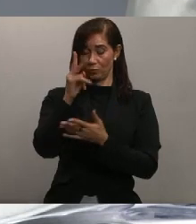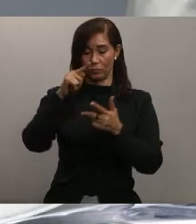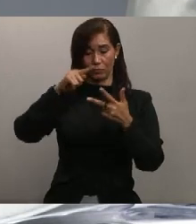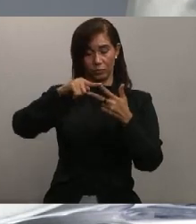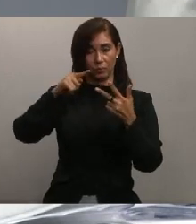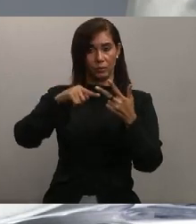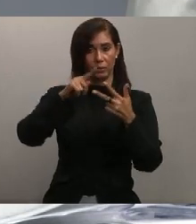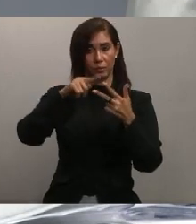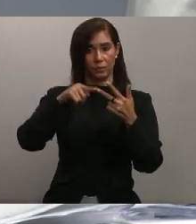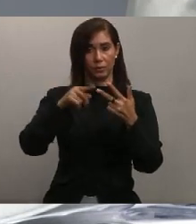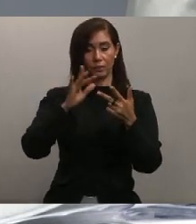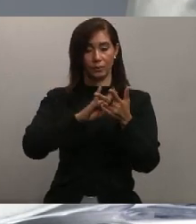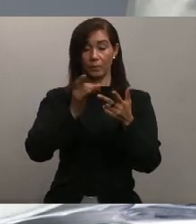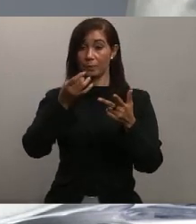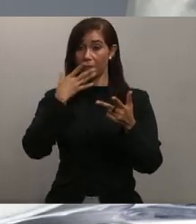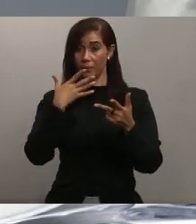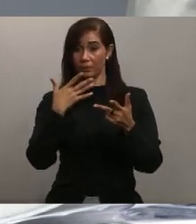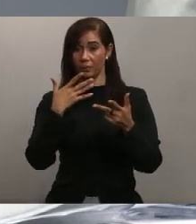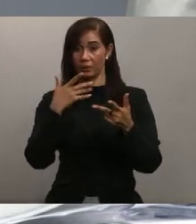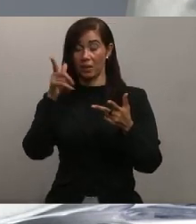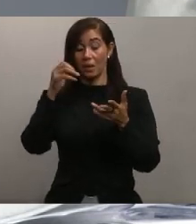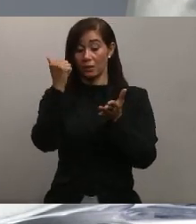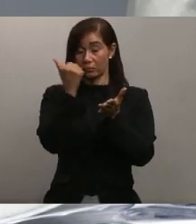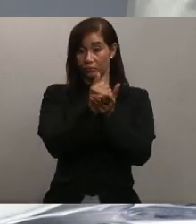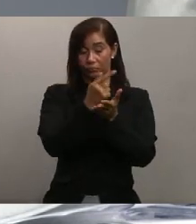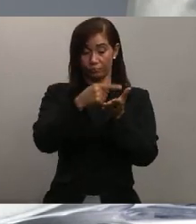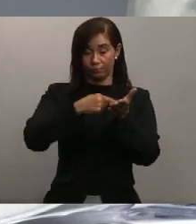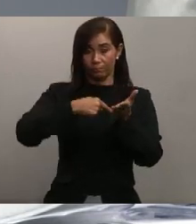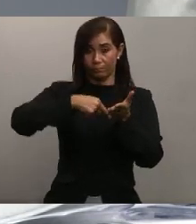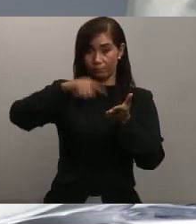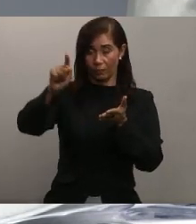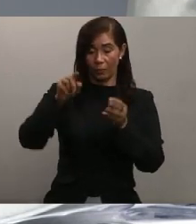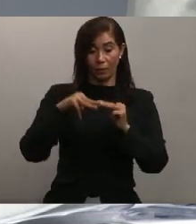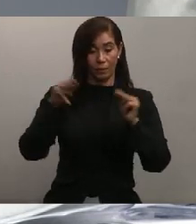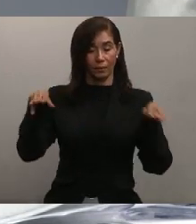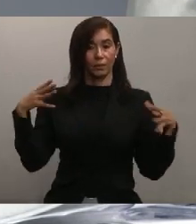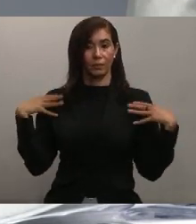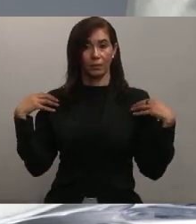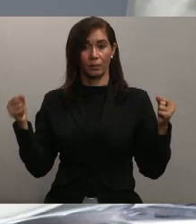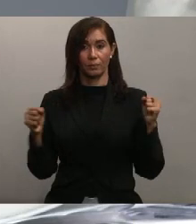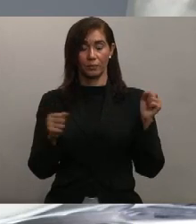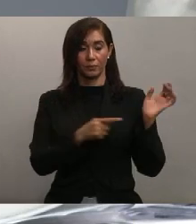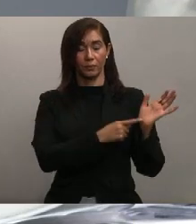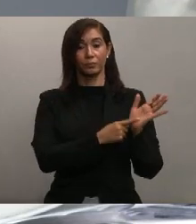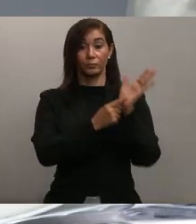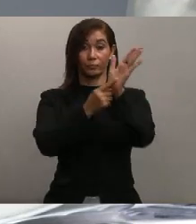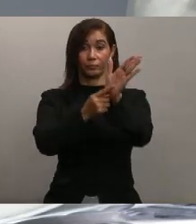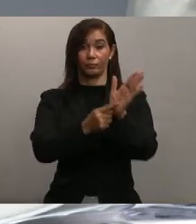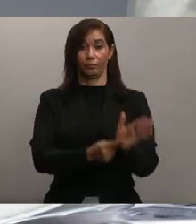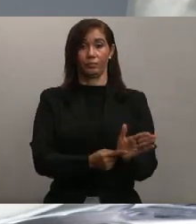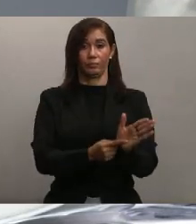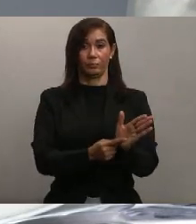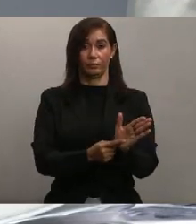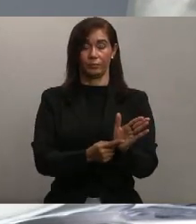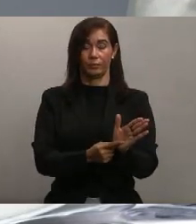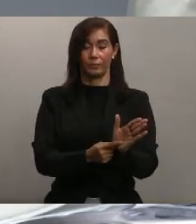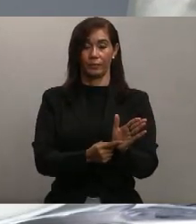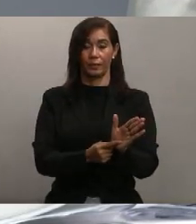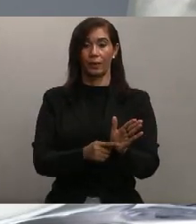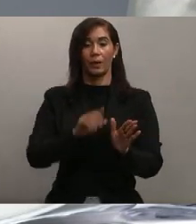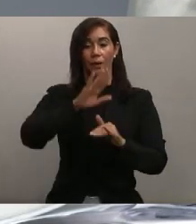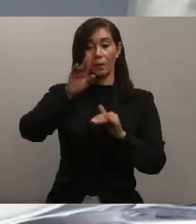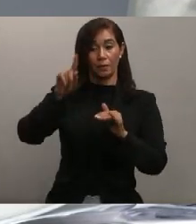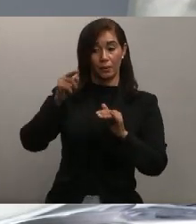Por tanto, es una autorización que se ha hecho a la luz de experiencias y de